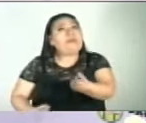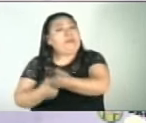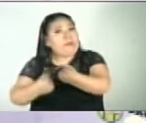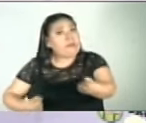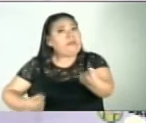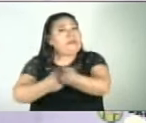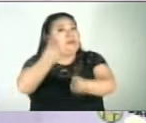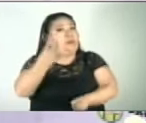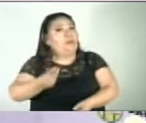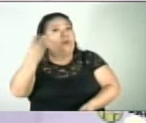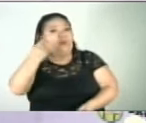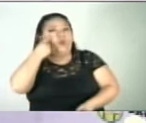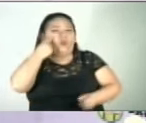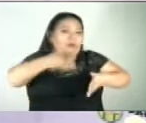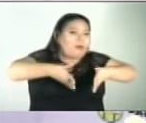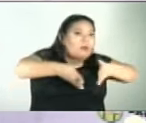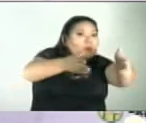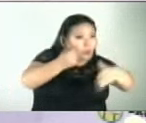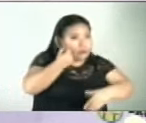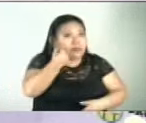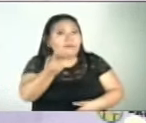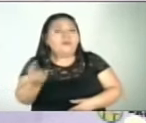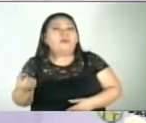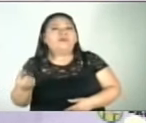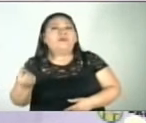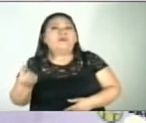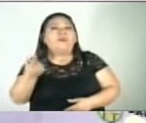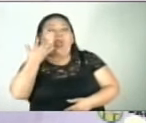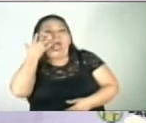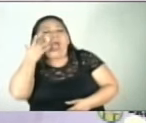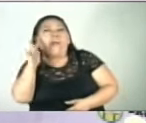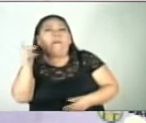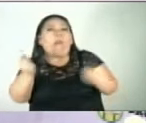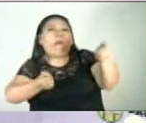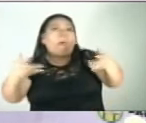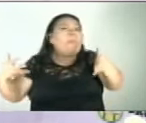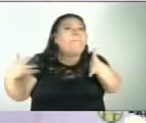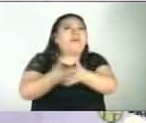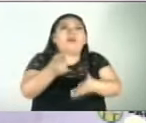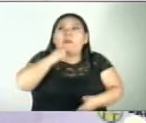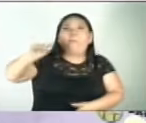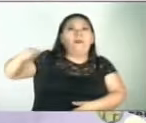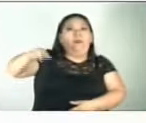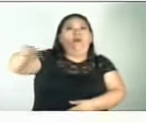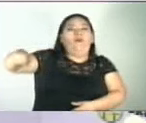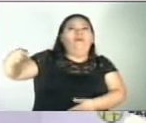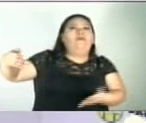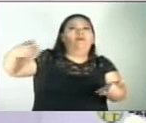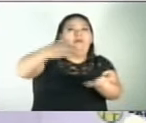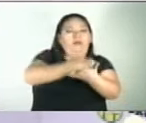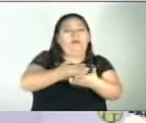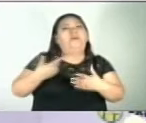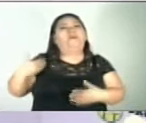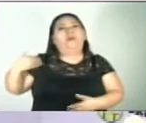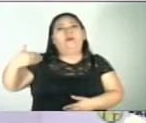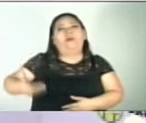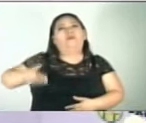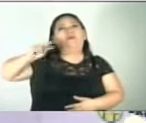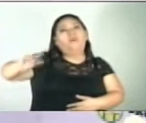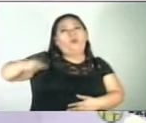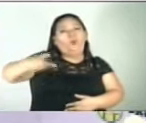personas en las carreteras. Ustedes los han visto que cuando existe un accidente son los primeros en estar en el lugar. Por segundo año consecutivo,